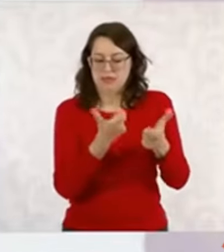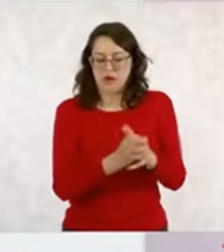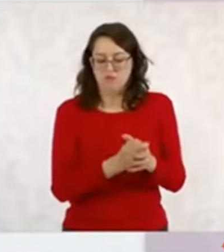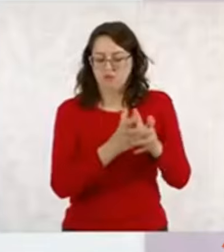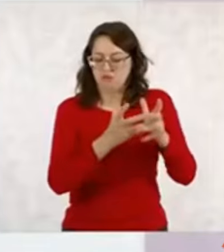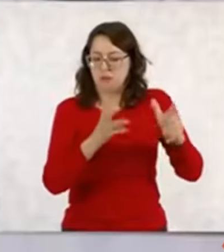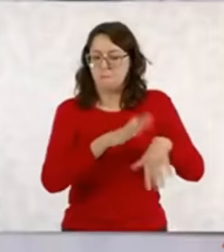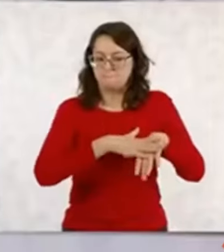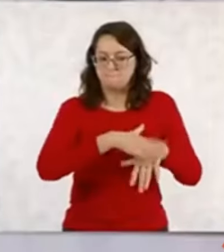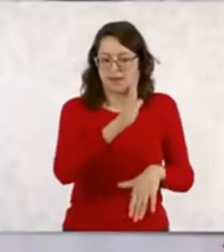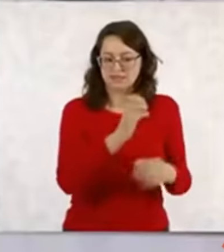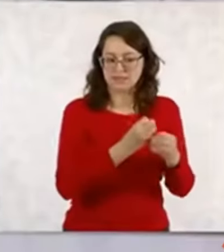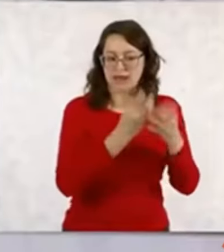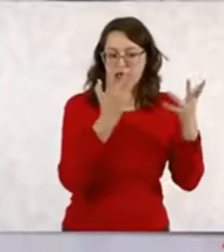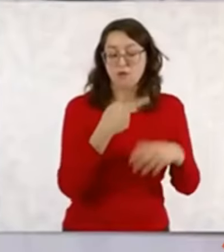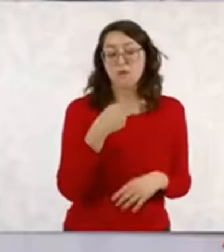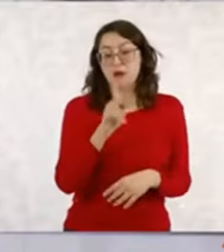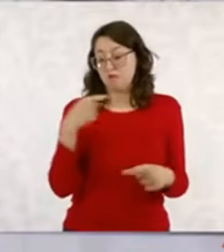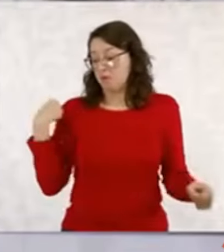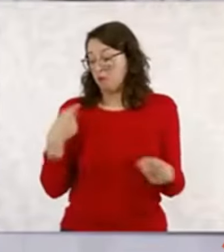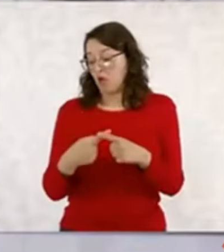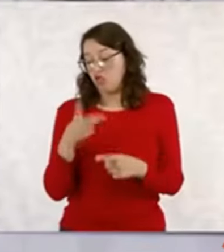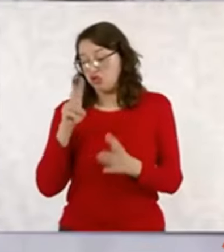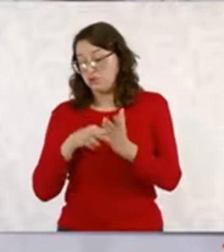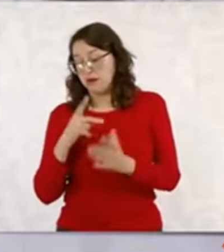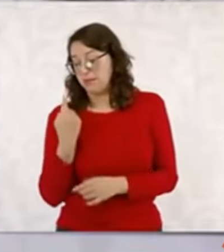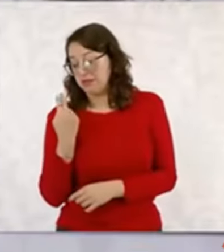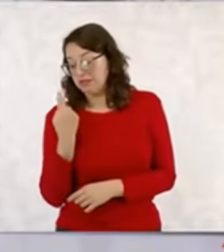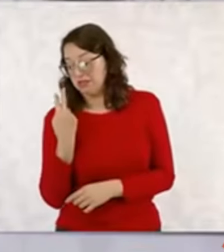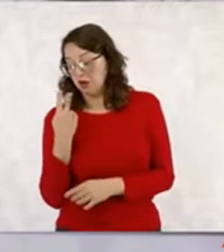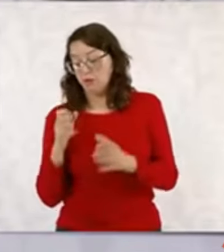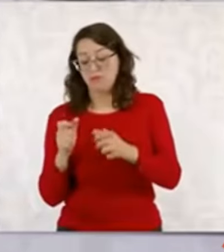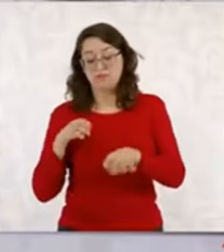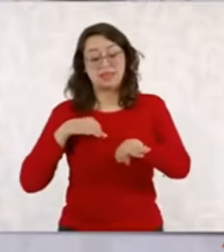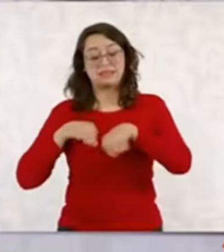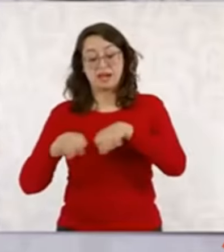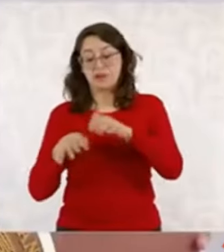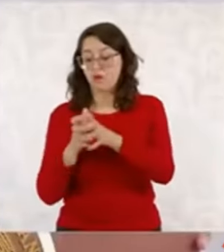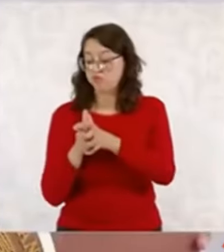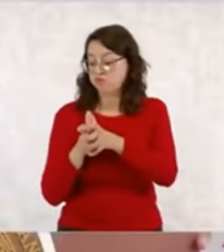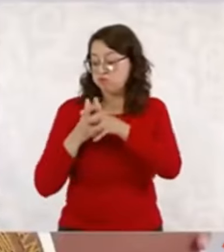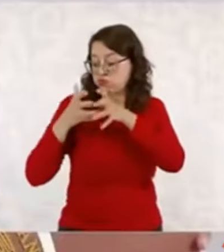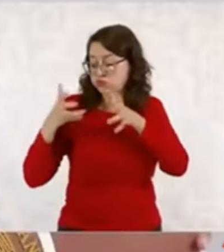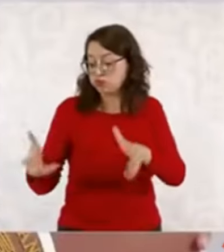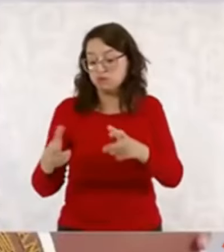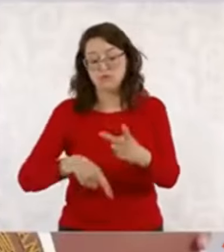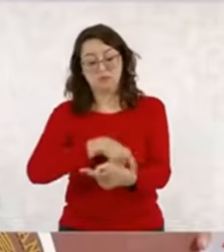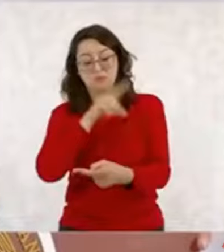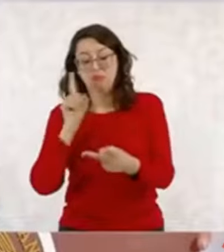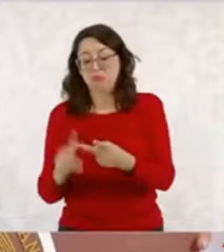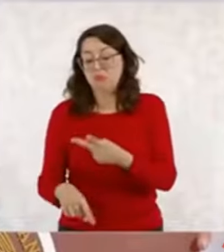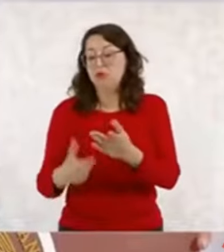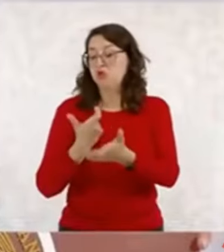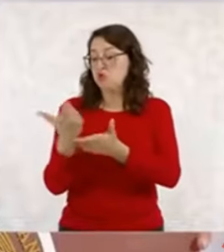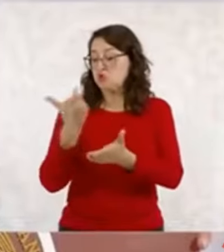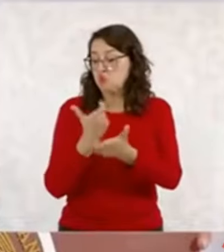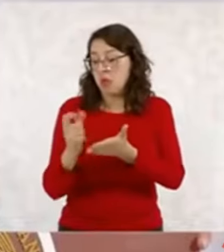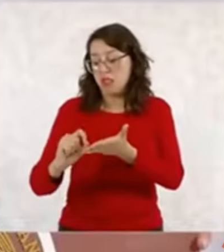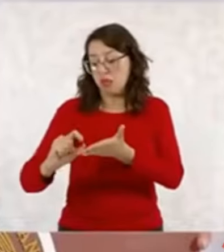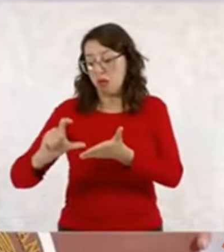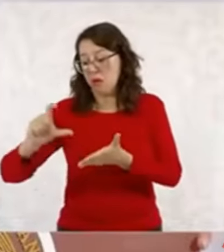desempleo de los menores de toda la Organización para la Cooperación y el Desarrollo Económico, mejores